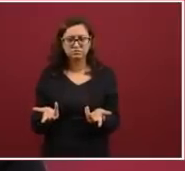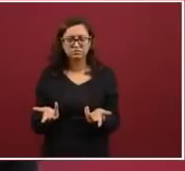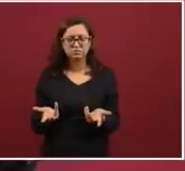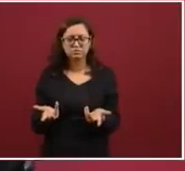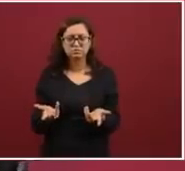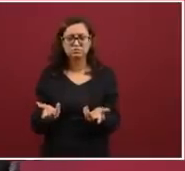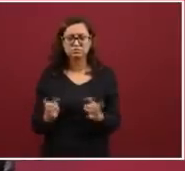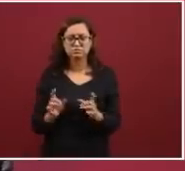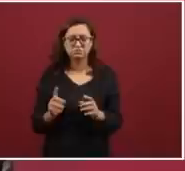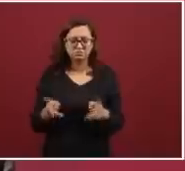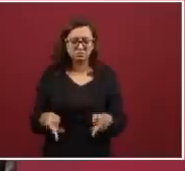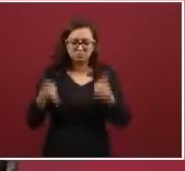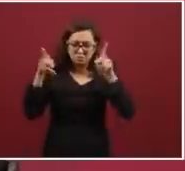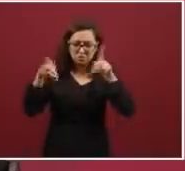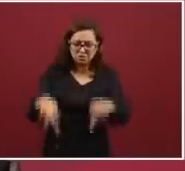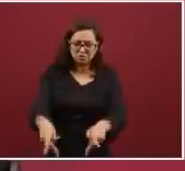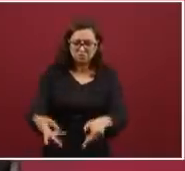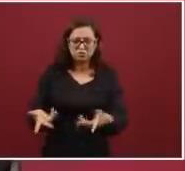un cementerio,